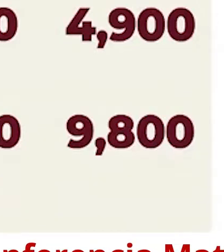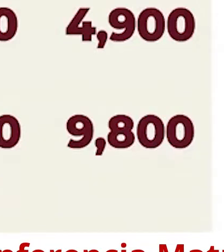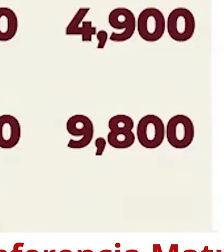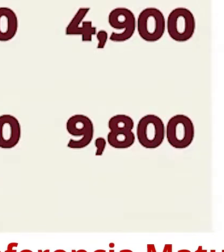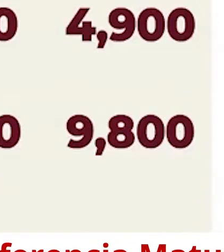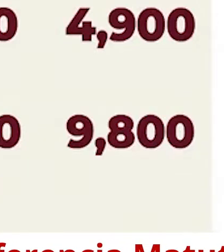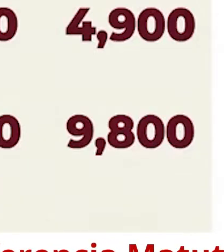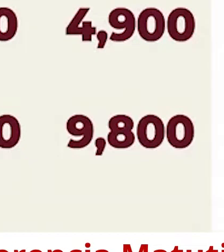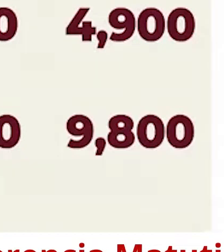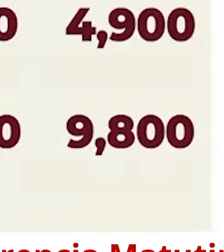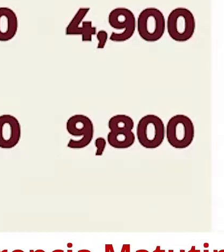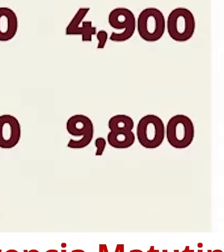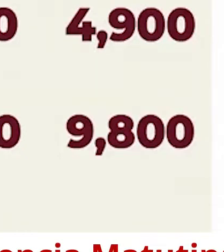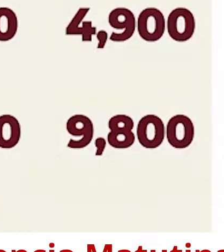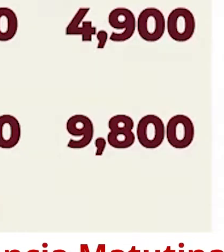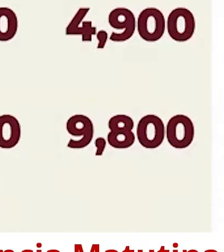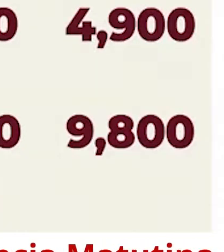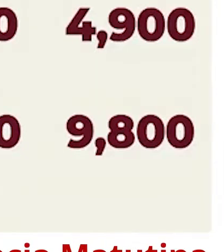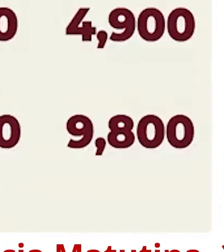julio.